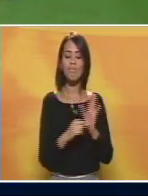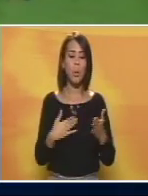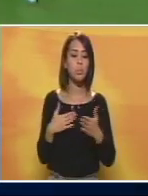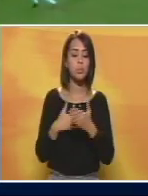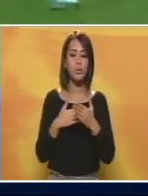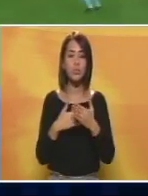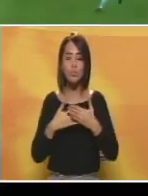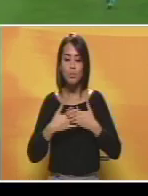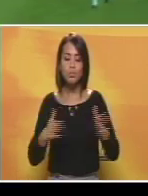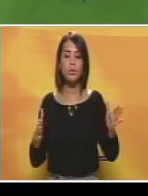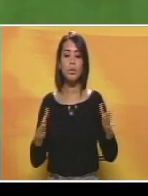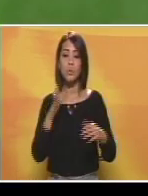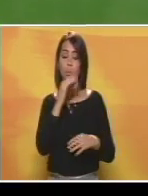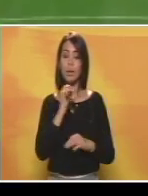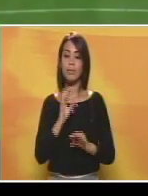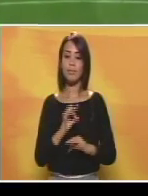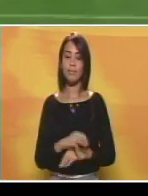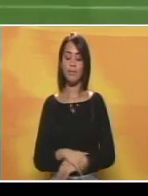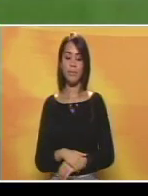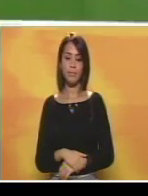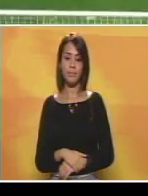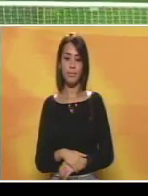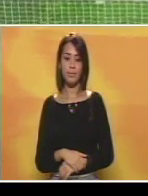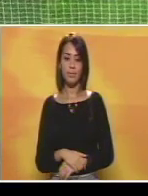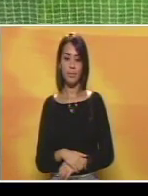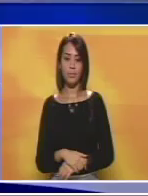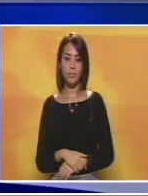limitaciones geográficas para los posibles choques.